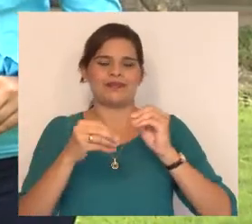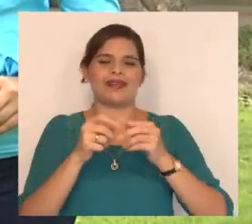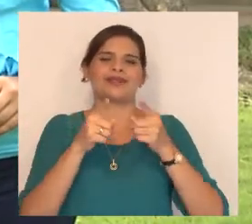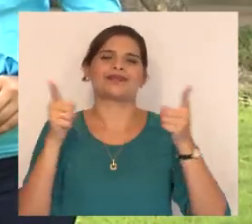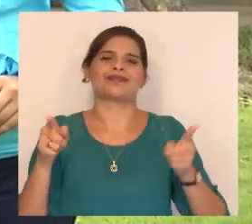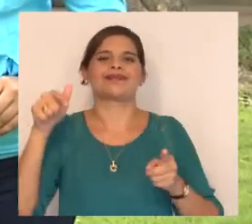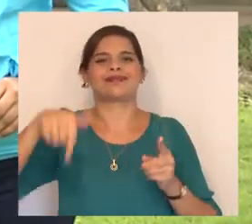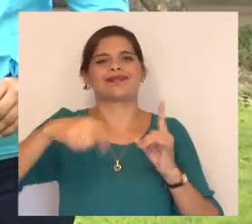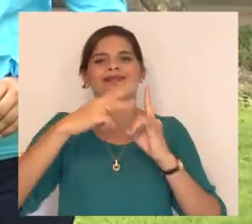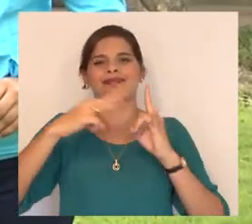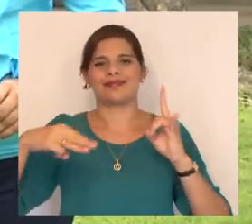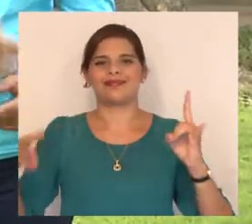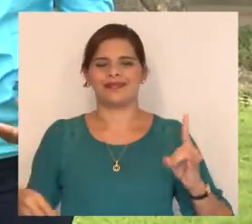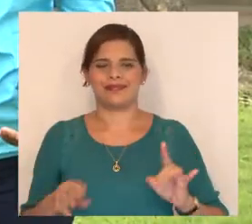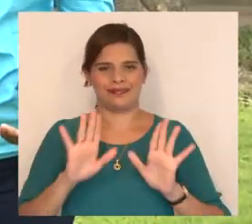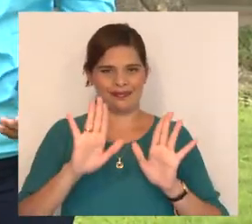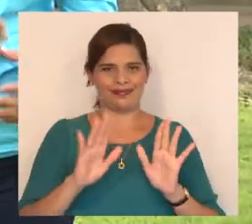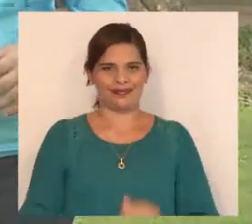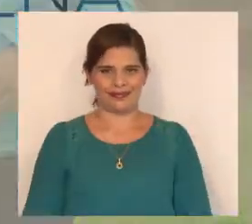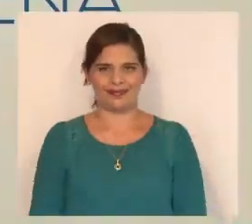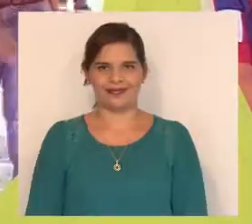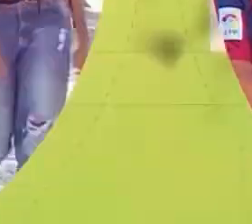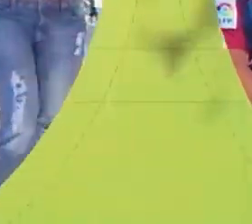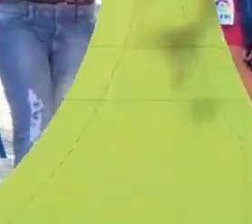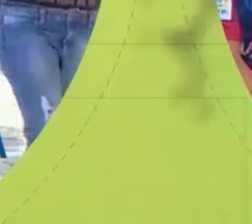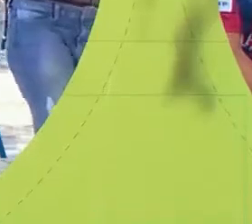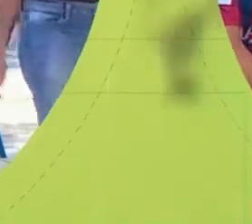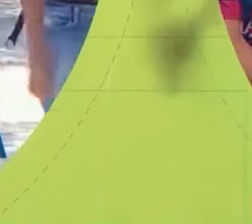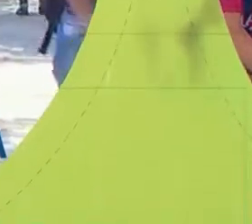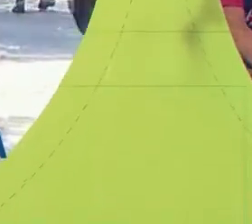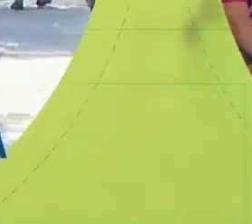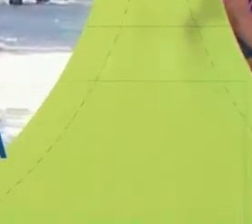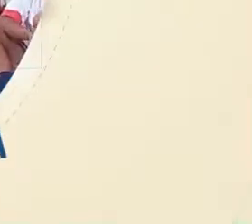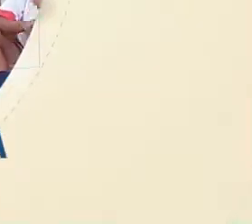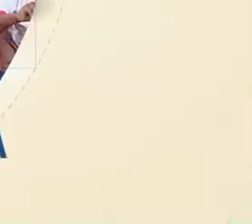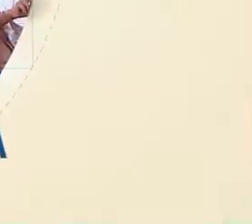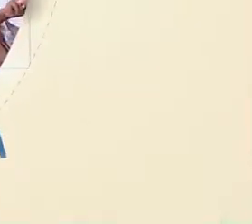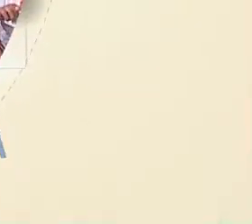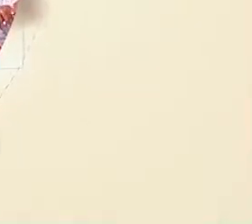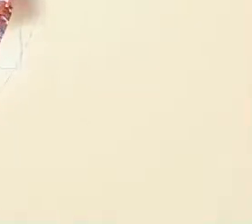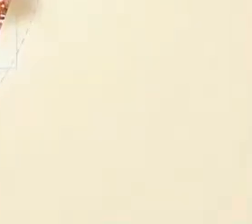interés generadas desde nuestra alma mater. Ya regresamos. El Campus TV.